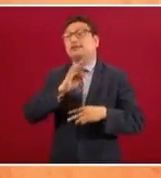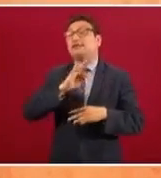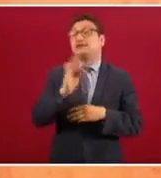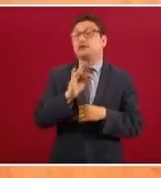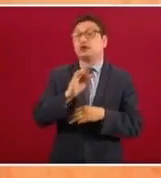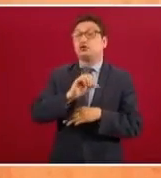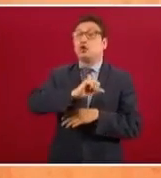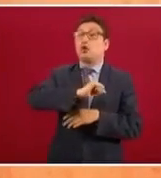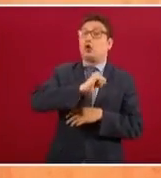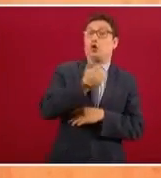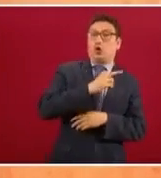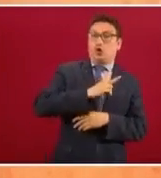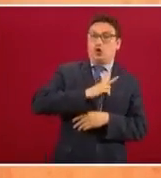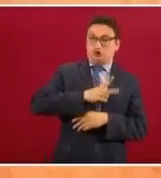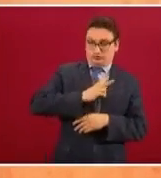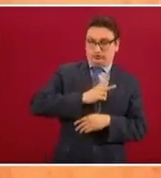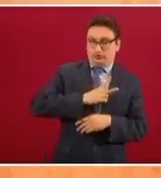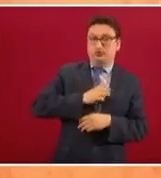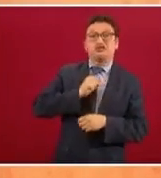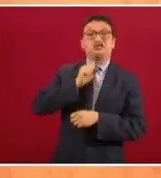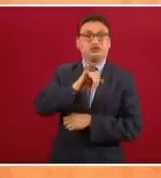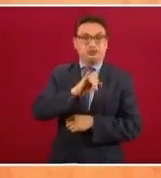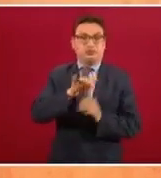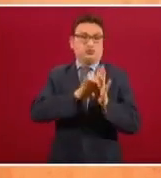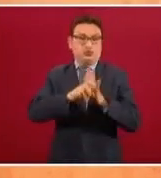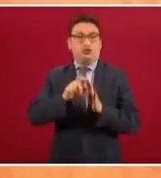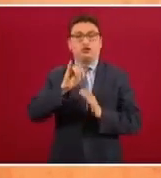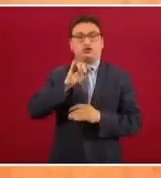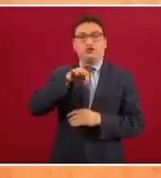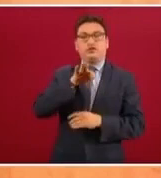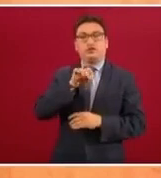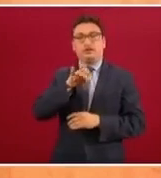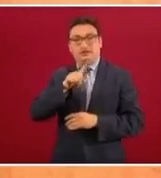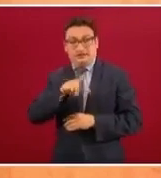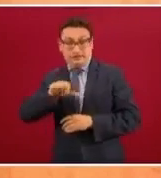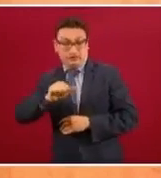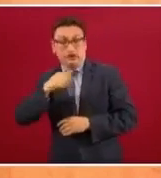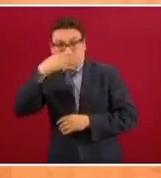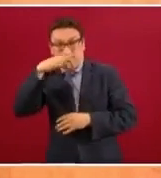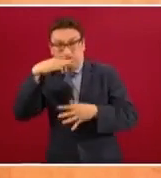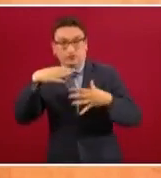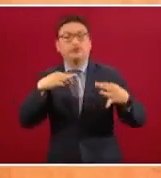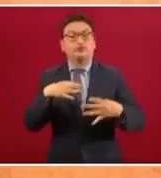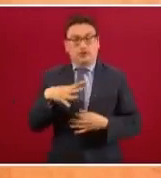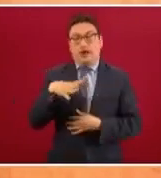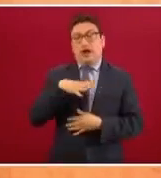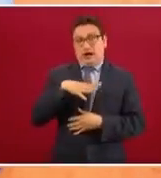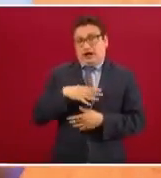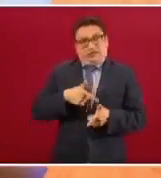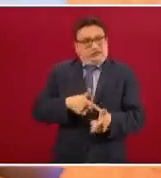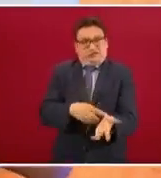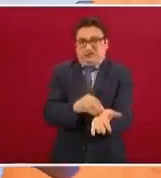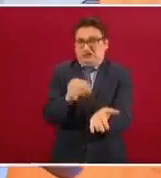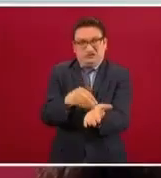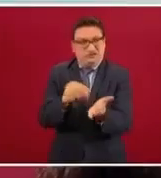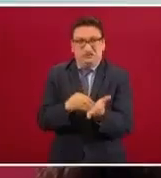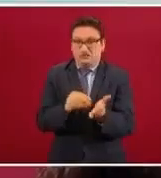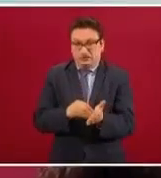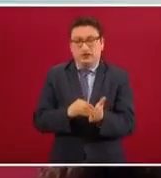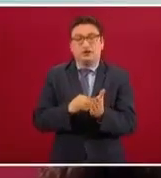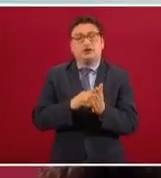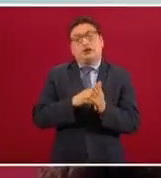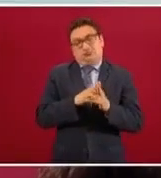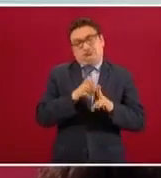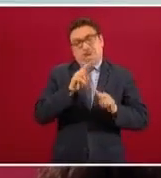alguno de los otros virus. Por ejemplo, influenza, todavía sigue activa la transmisión de influenza, ya va en franco